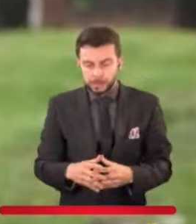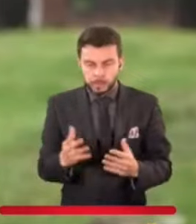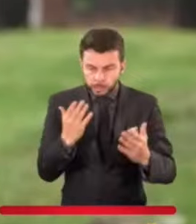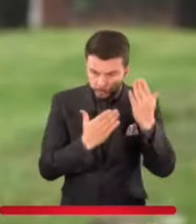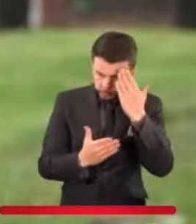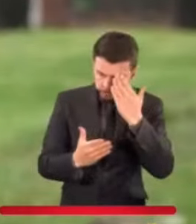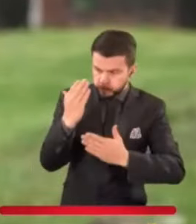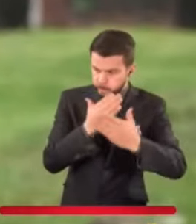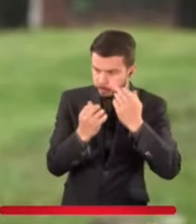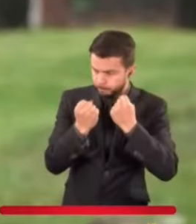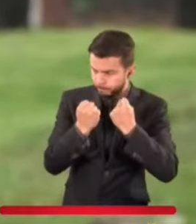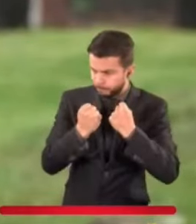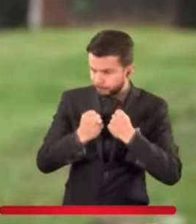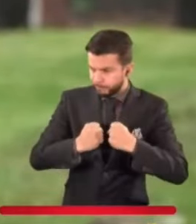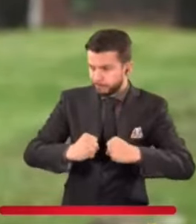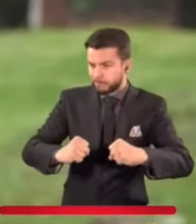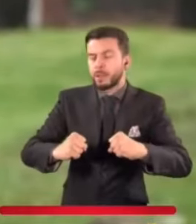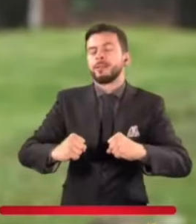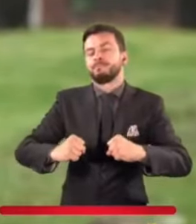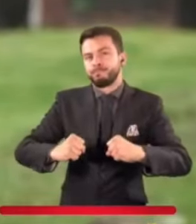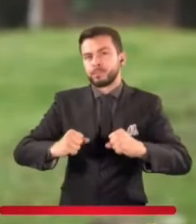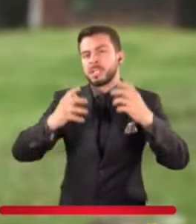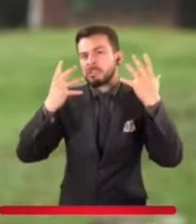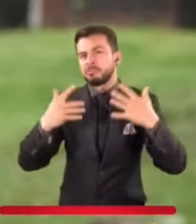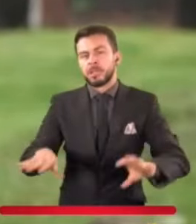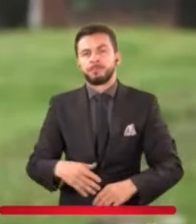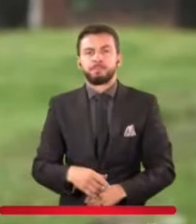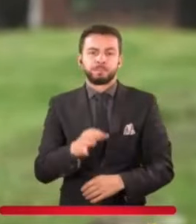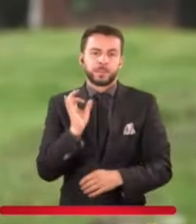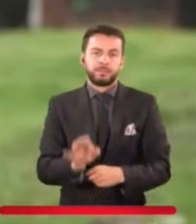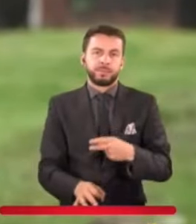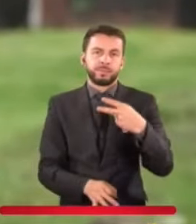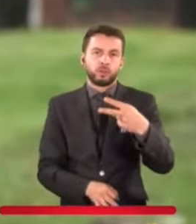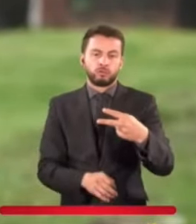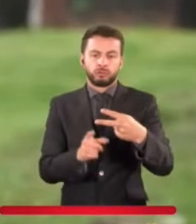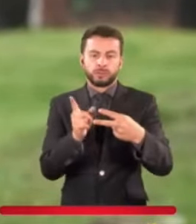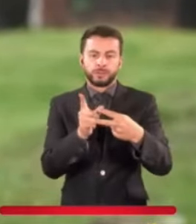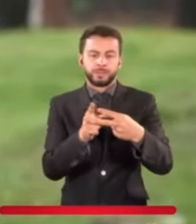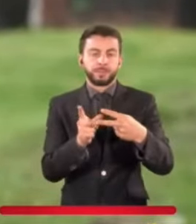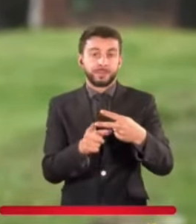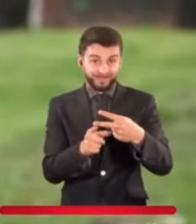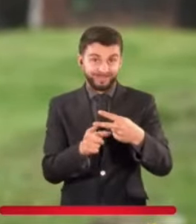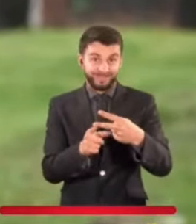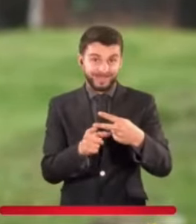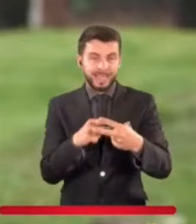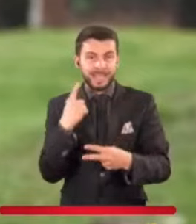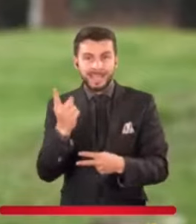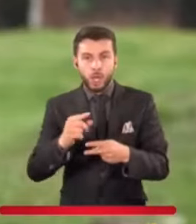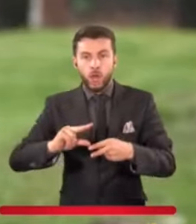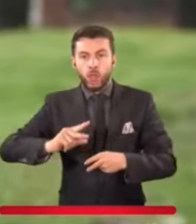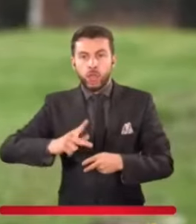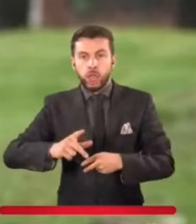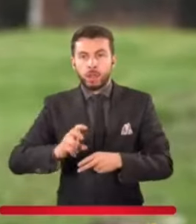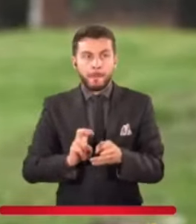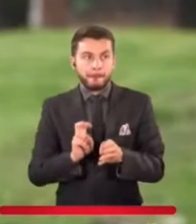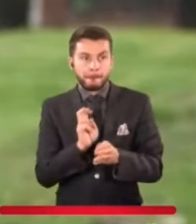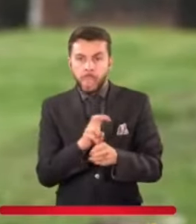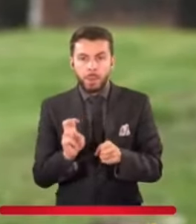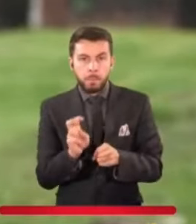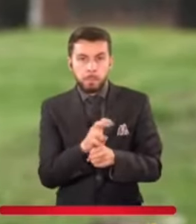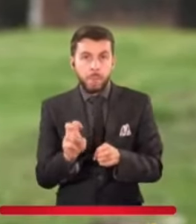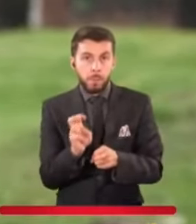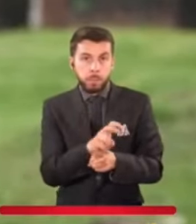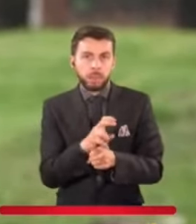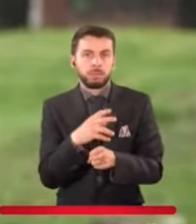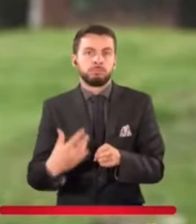esfuerzo, nosotros nos pusimos la tarea de decir, hay dos cosas fundamentales, reducir la evasión, porque la evasión afecta la